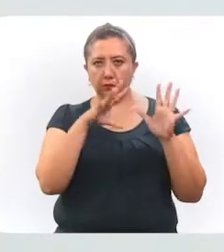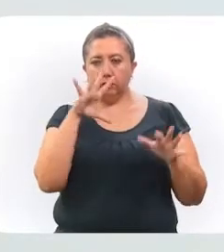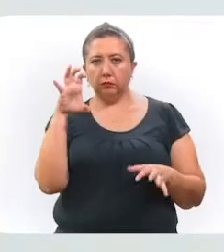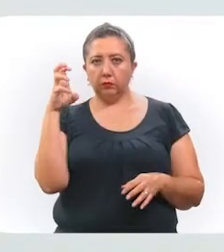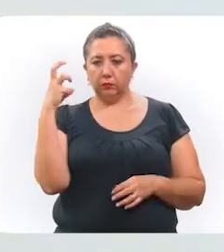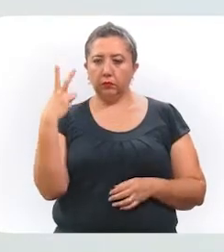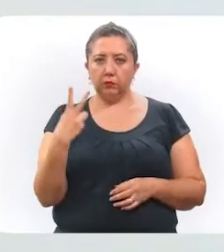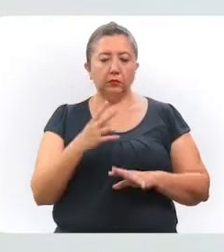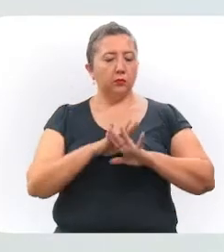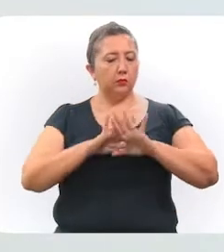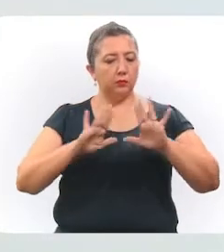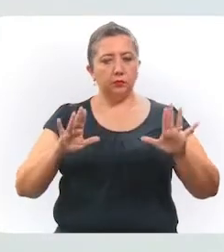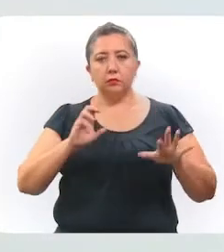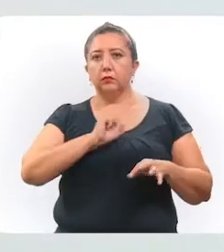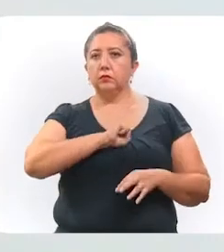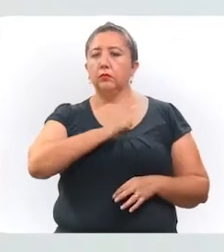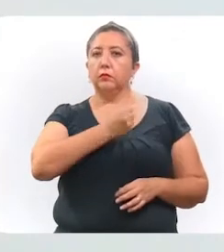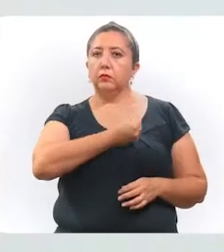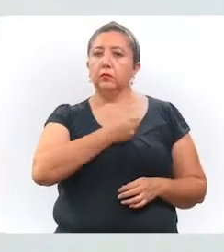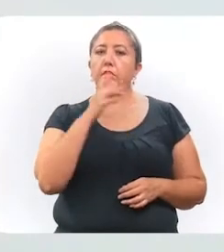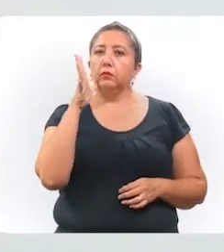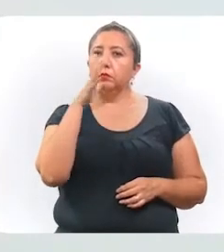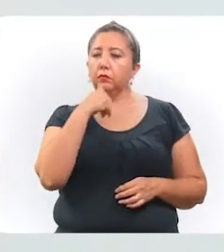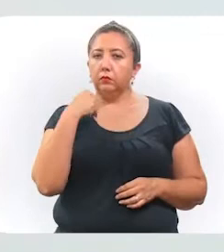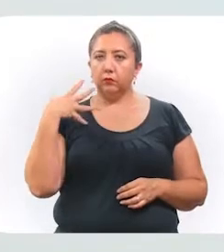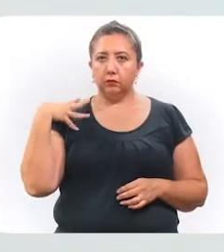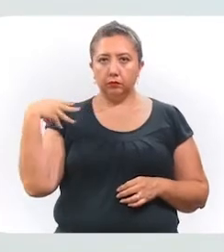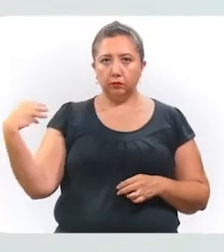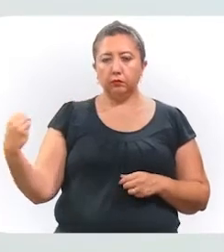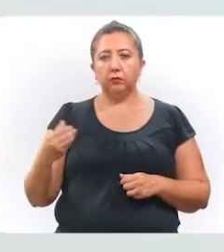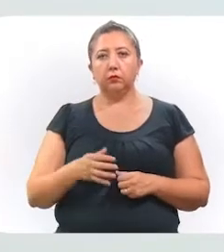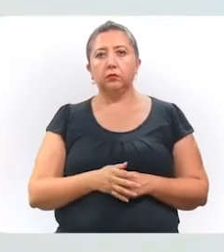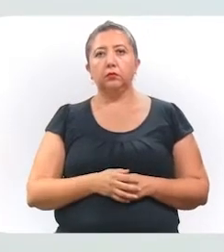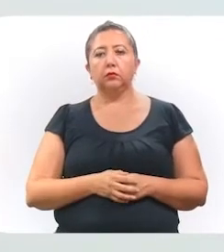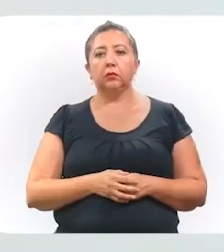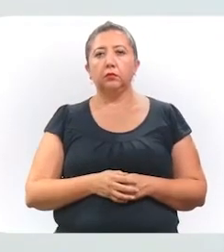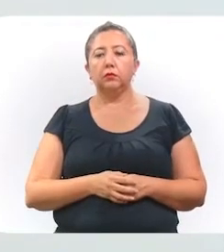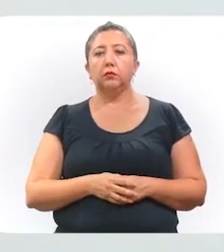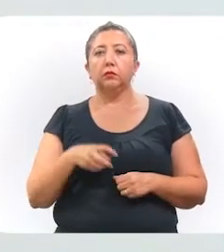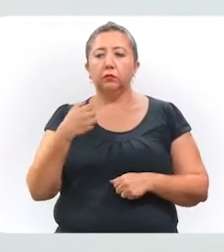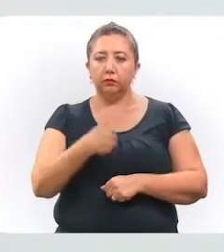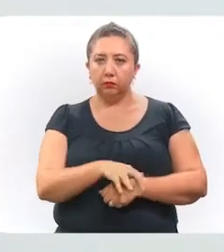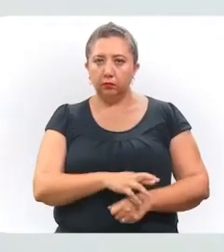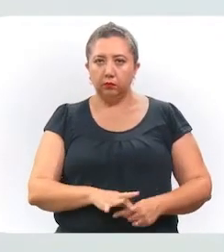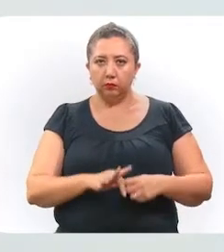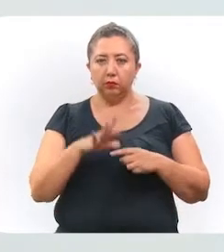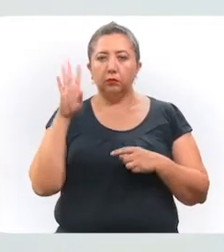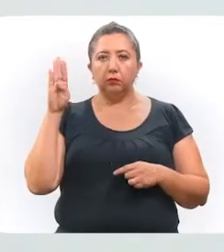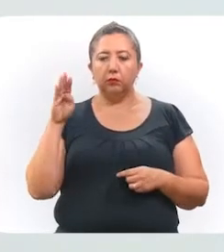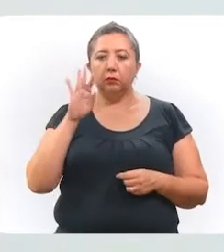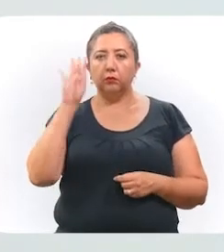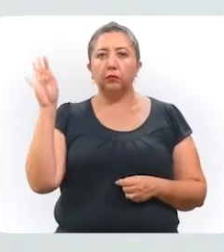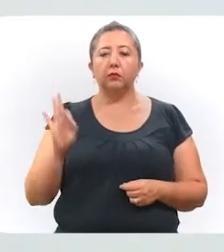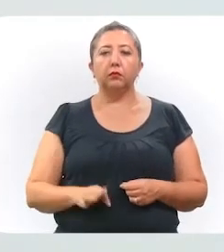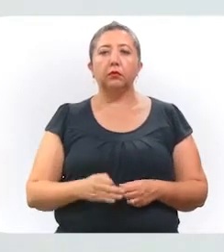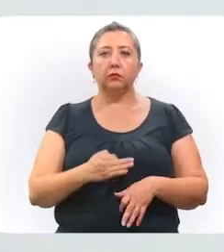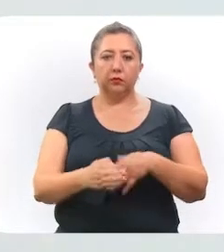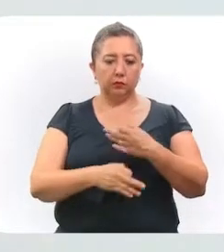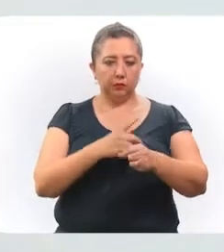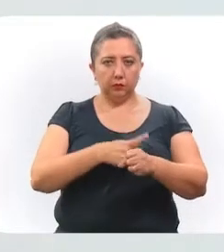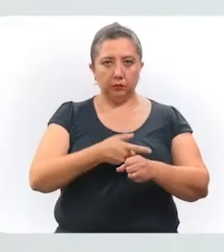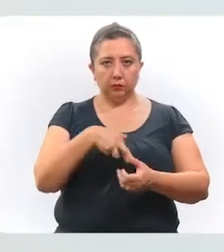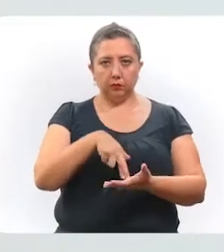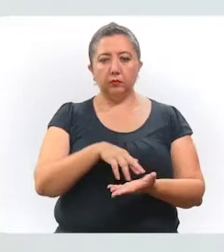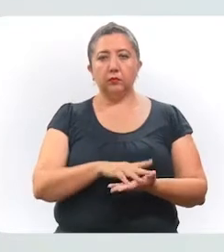98.502 pacientes ya se recuperaron, no presentan síntomas ni pueden contagiar. Esta cifra representa el 90% del total de